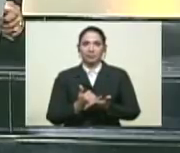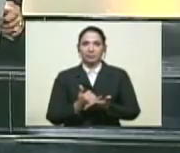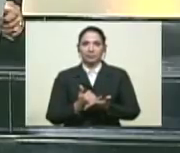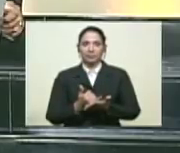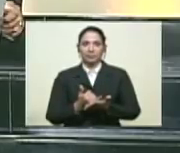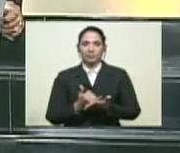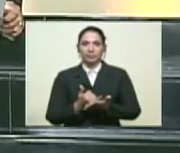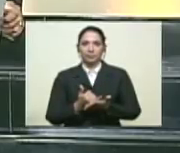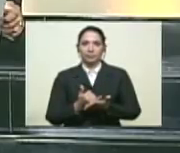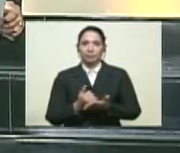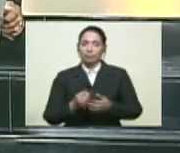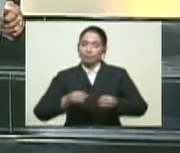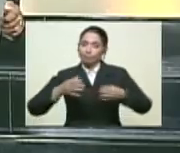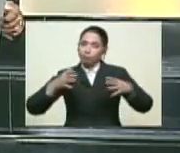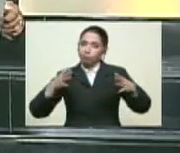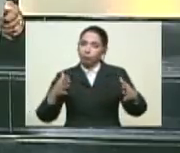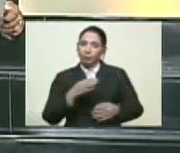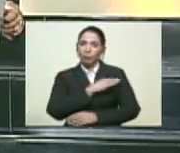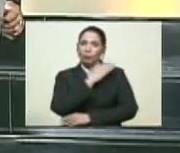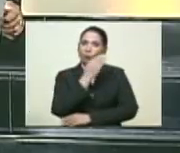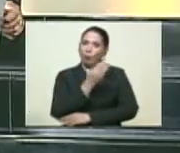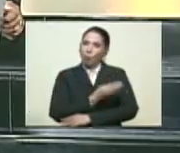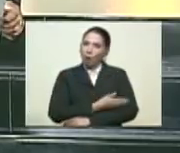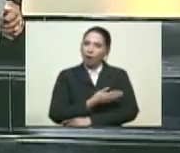la tremenda fuerza que tienen ustedes